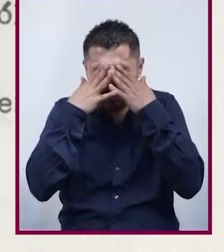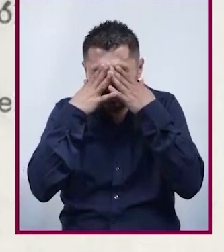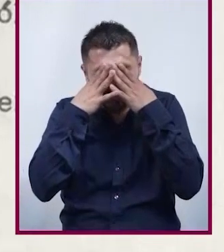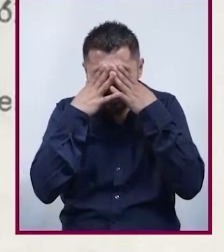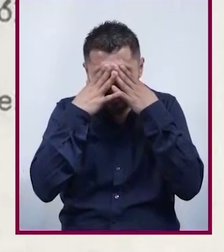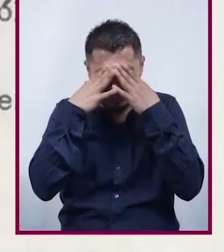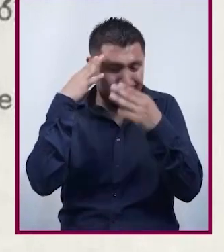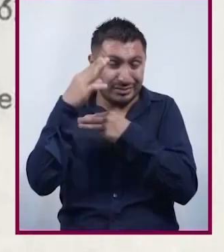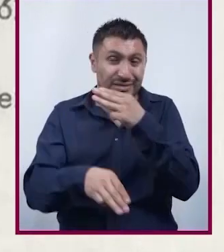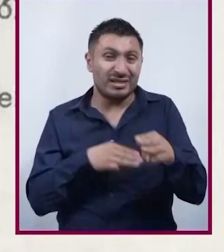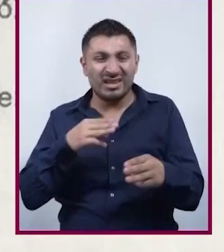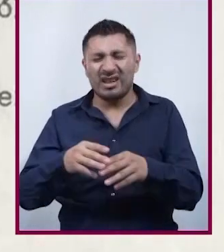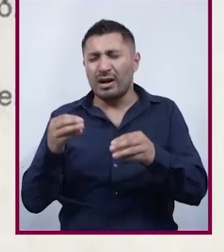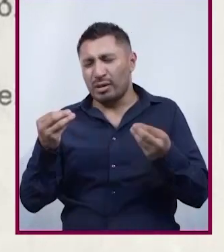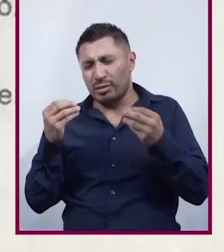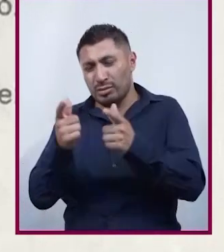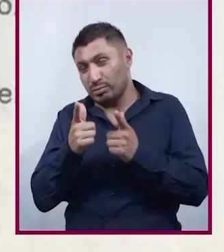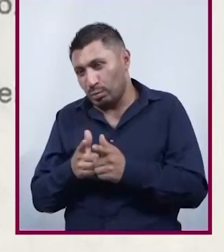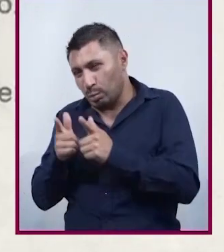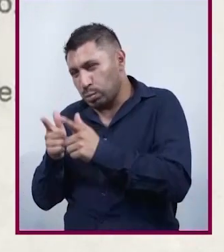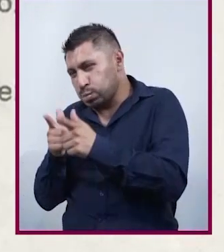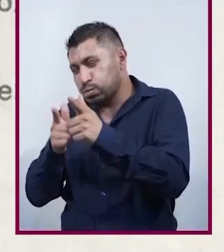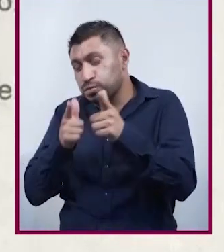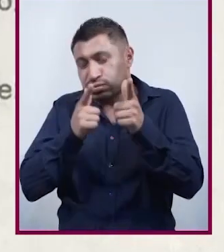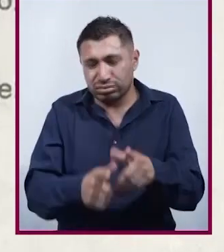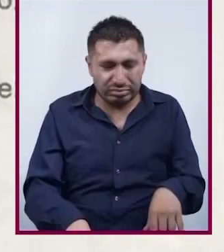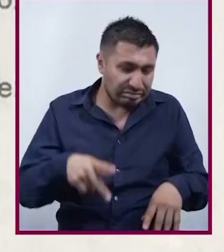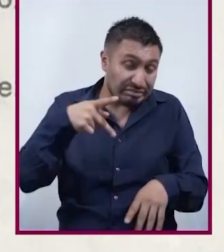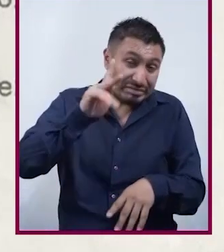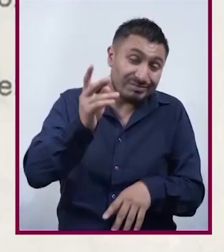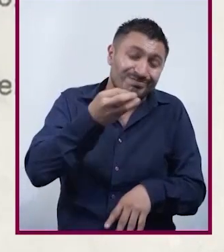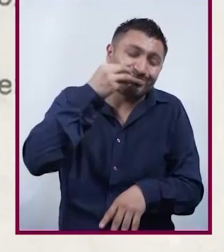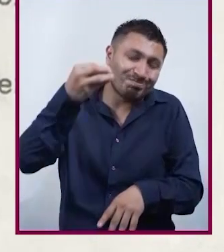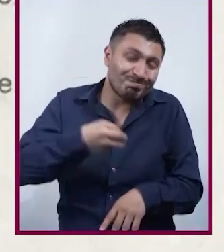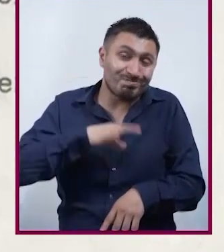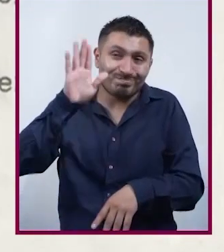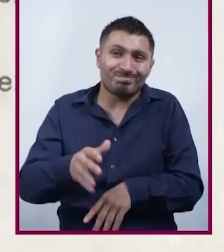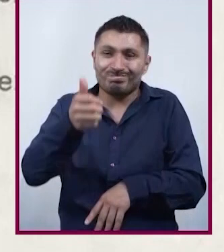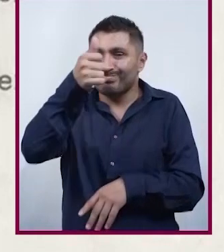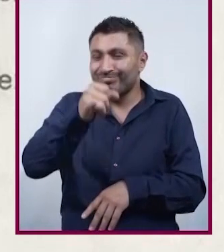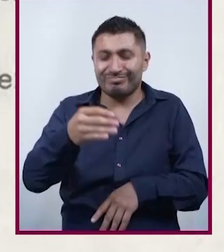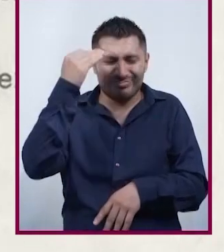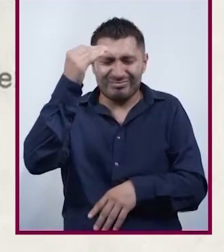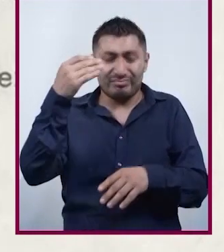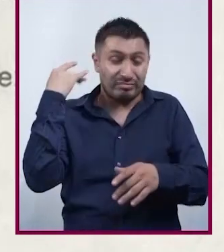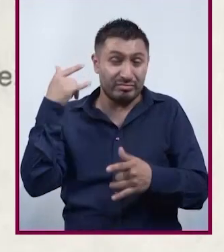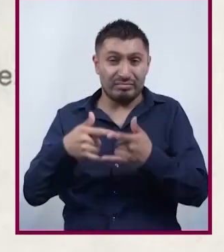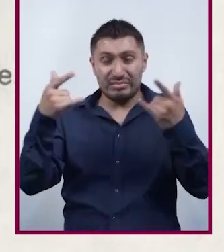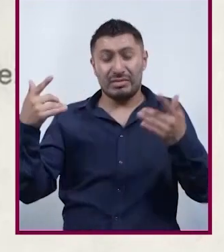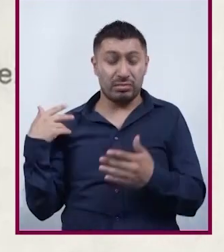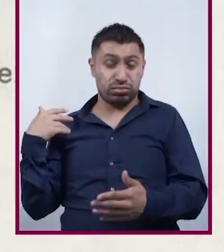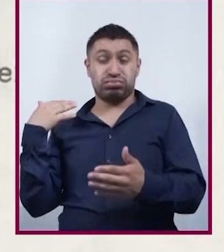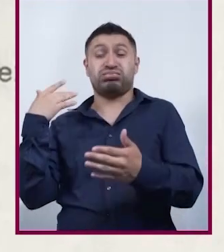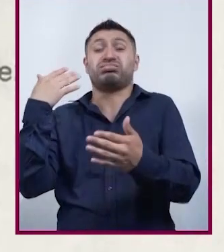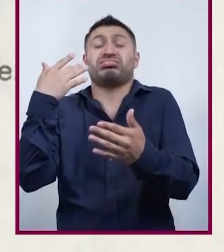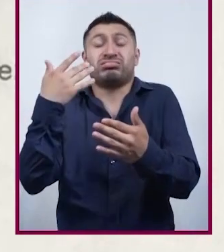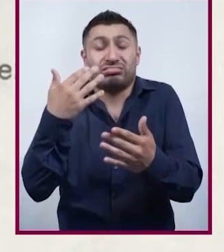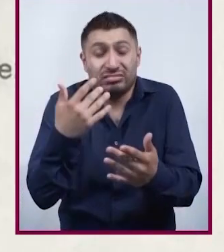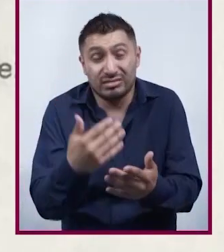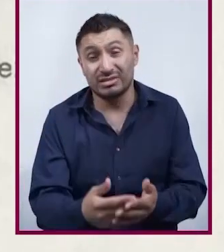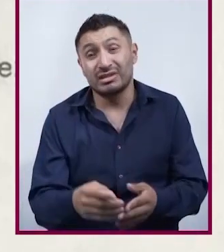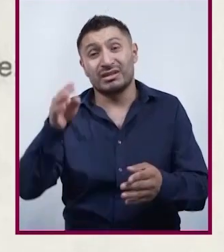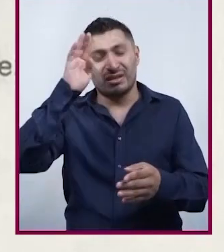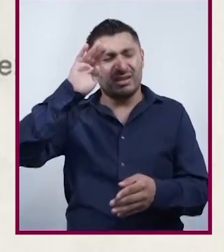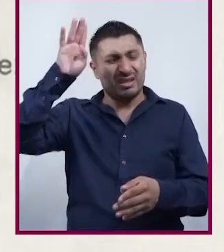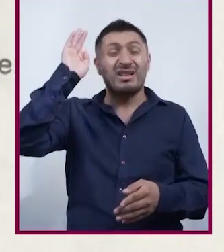nietos. Un mundo dominado por pandillas de asesinos. Pero en fin, parece que esto ha sido así a través de la historia.